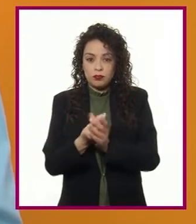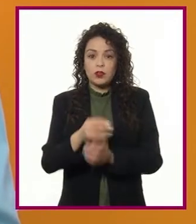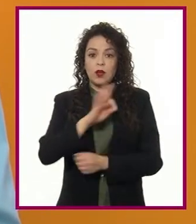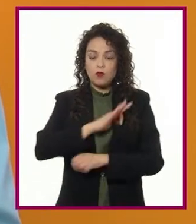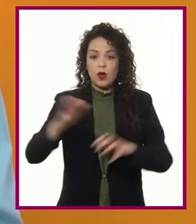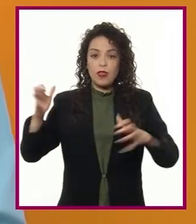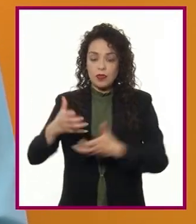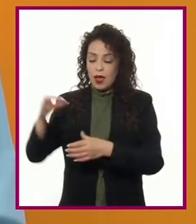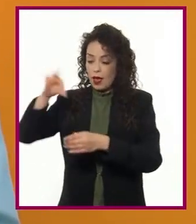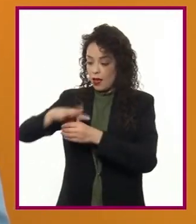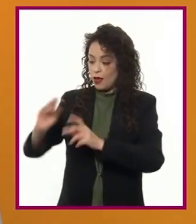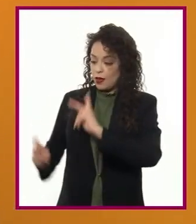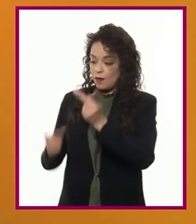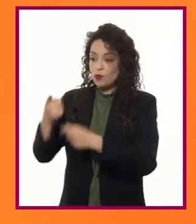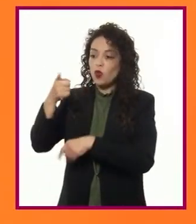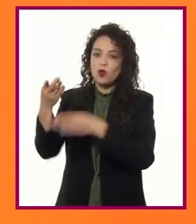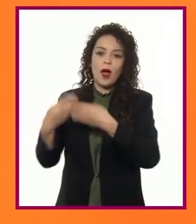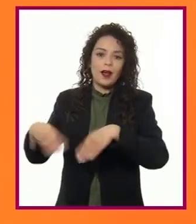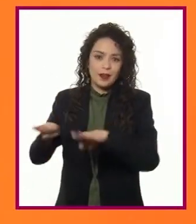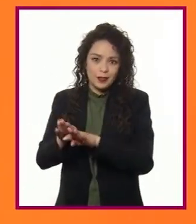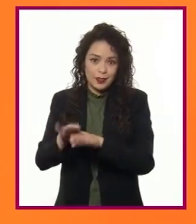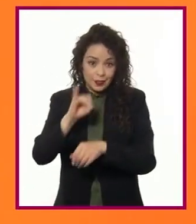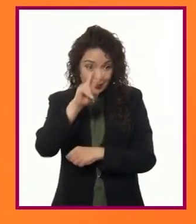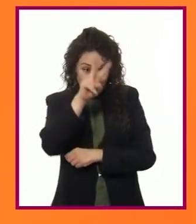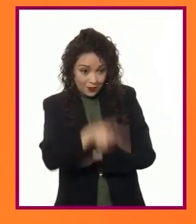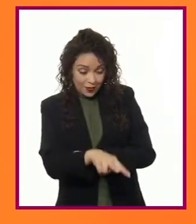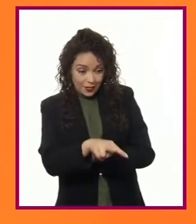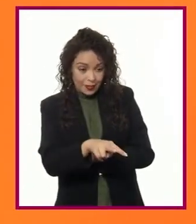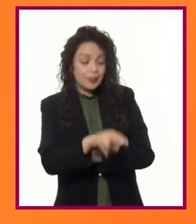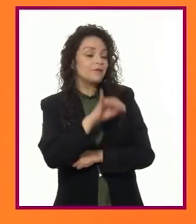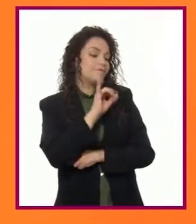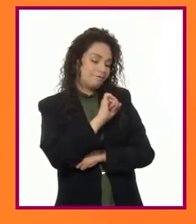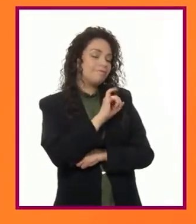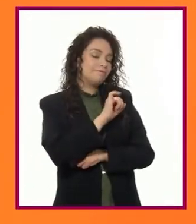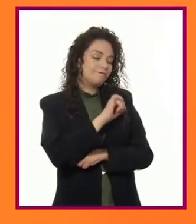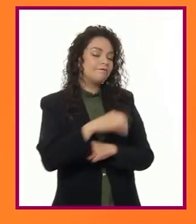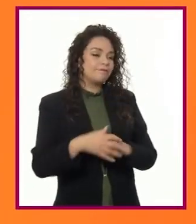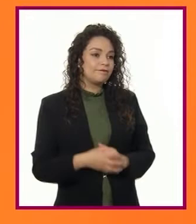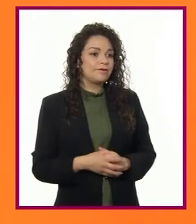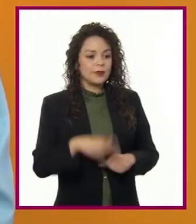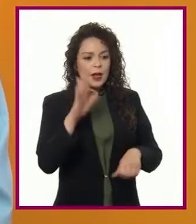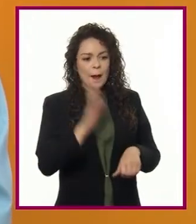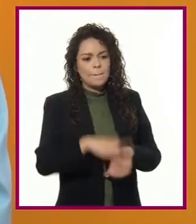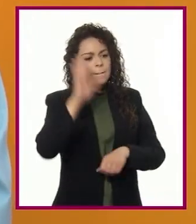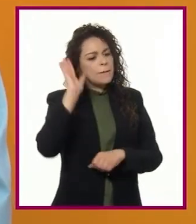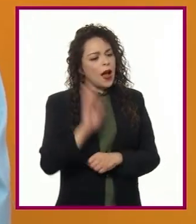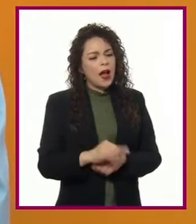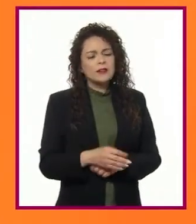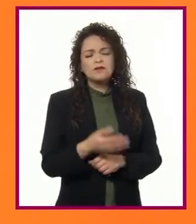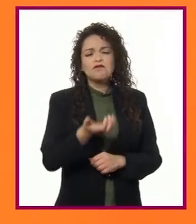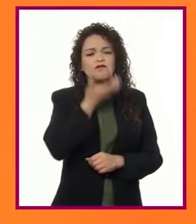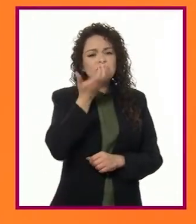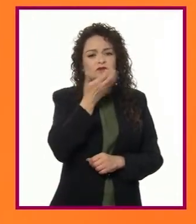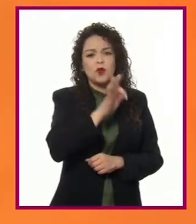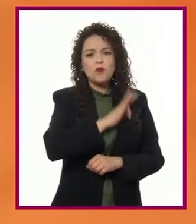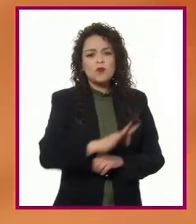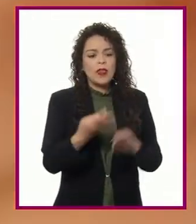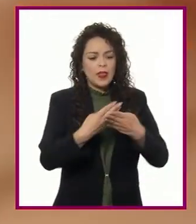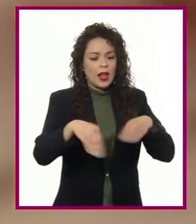sus hogares. ¿Cierto, Teresa? Cierto. Las especies más comunes que podemos cultivar en casa